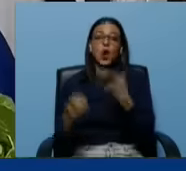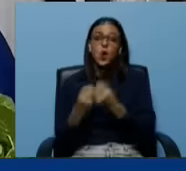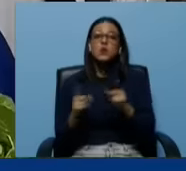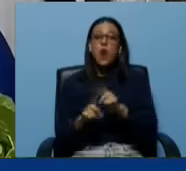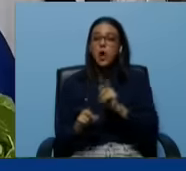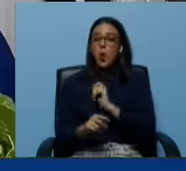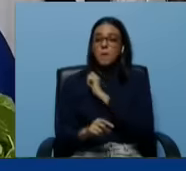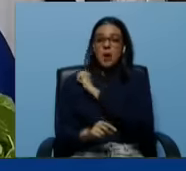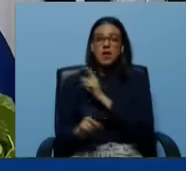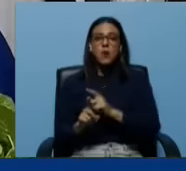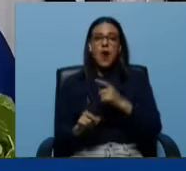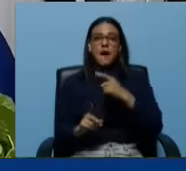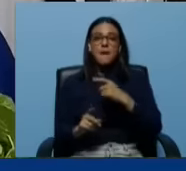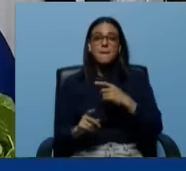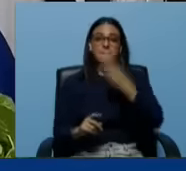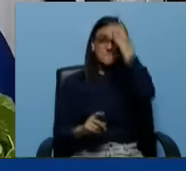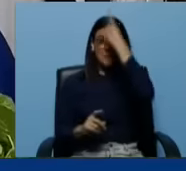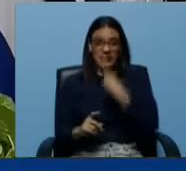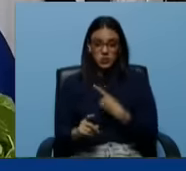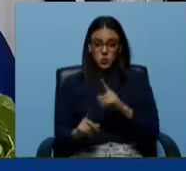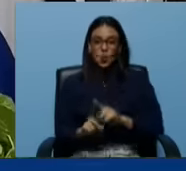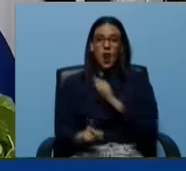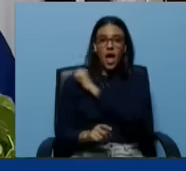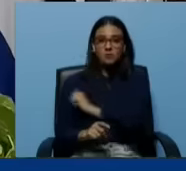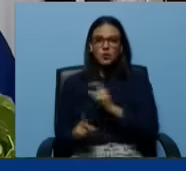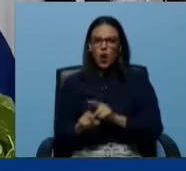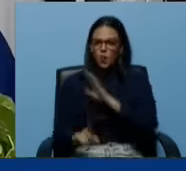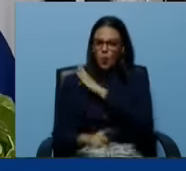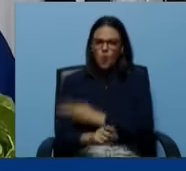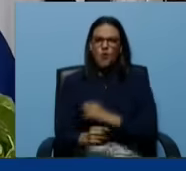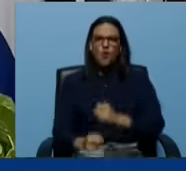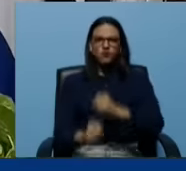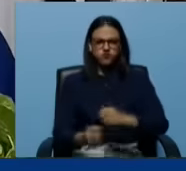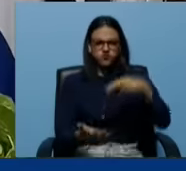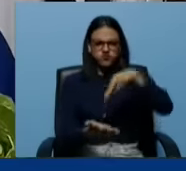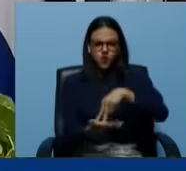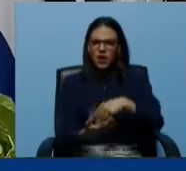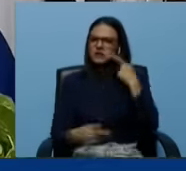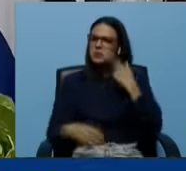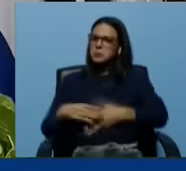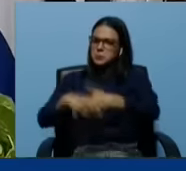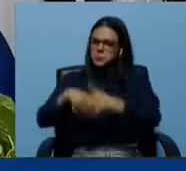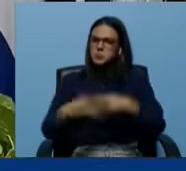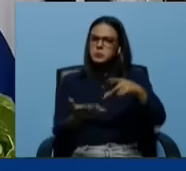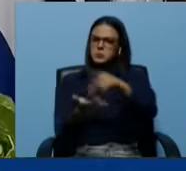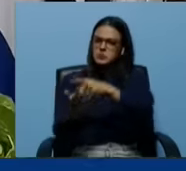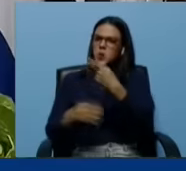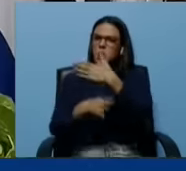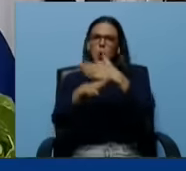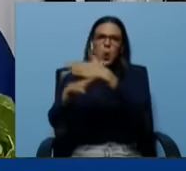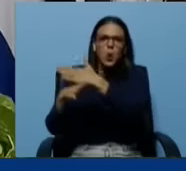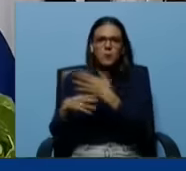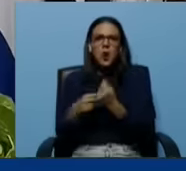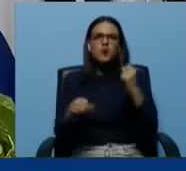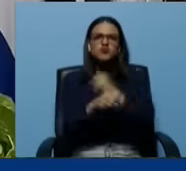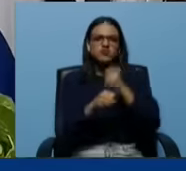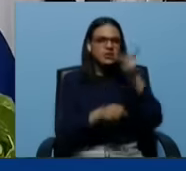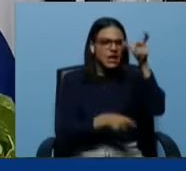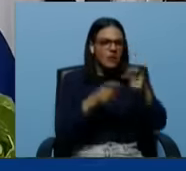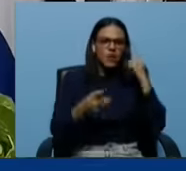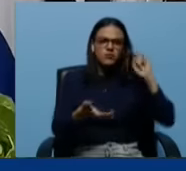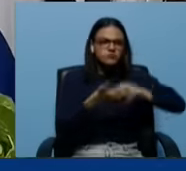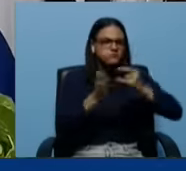como inteligente de los trabajadores, y luego ya organizando el